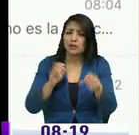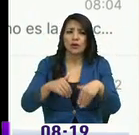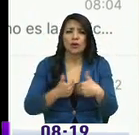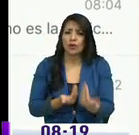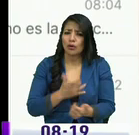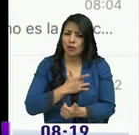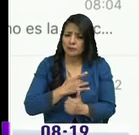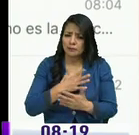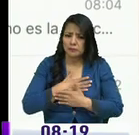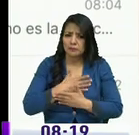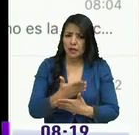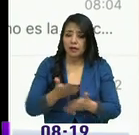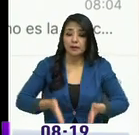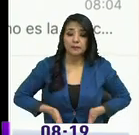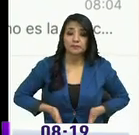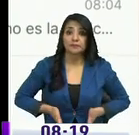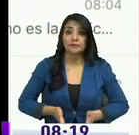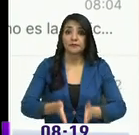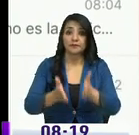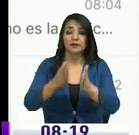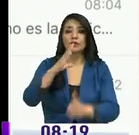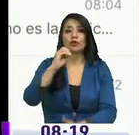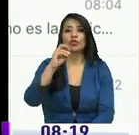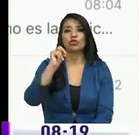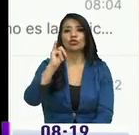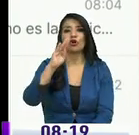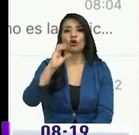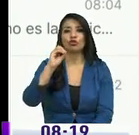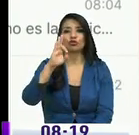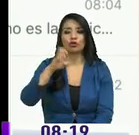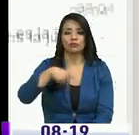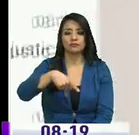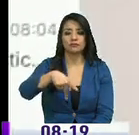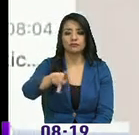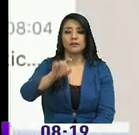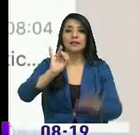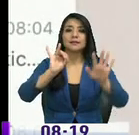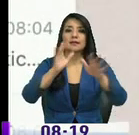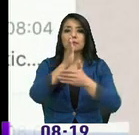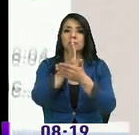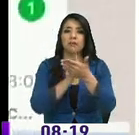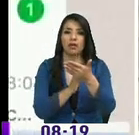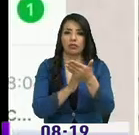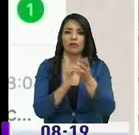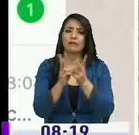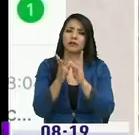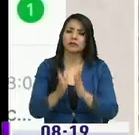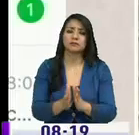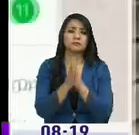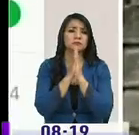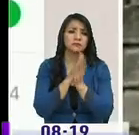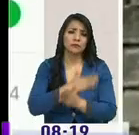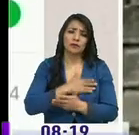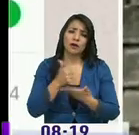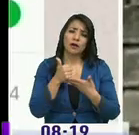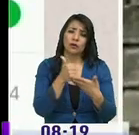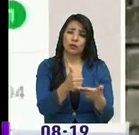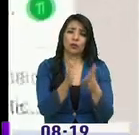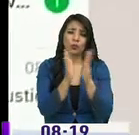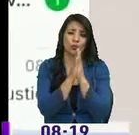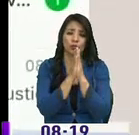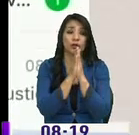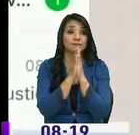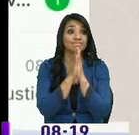Esto dice que es en la vía antigua Conocoto, en el kilómetro 7.5. Los vecinos piden que por favor se le ayude. Hacemos un llamado